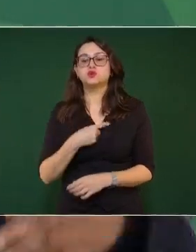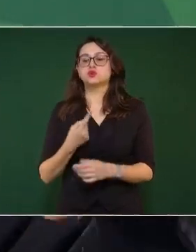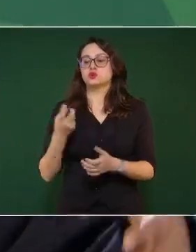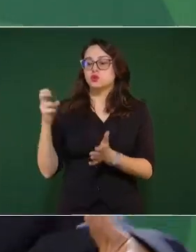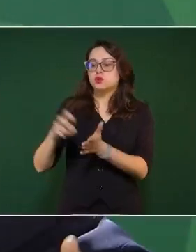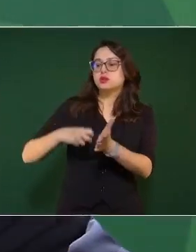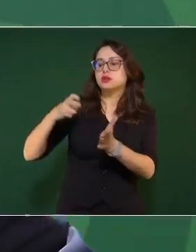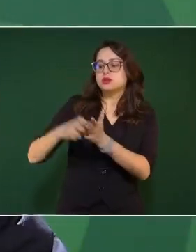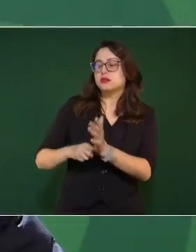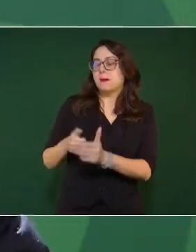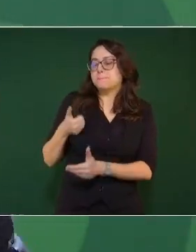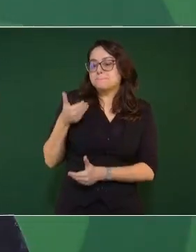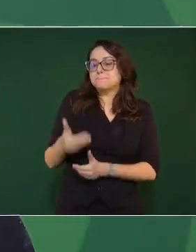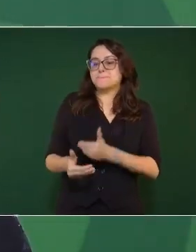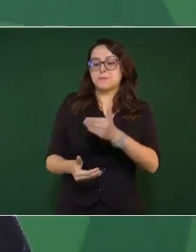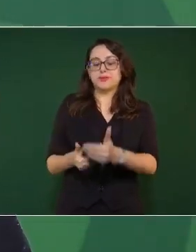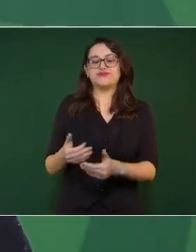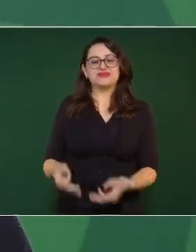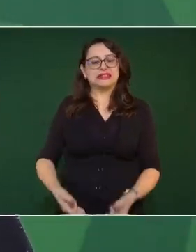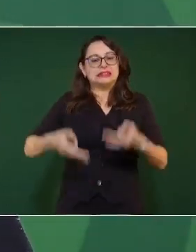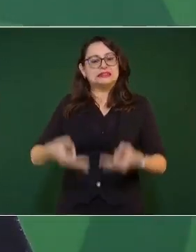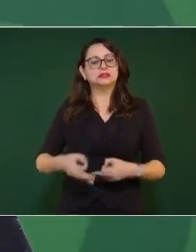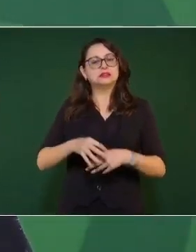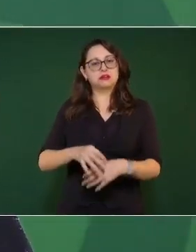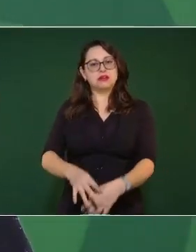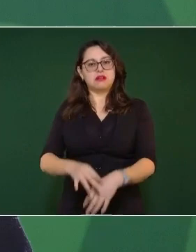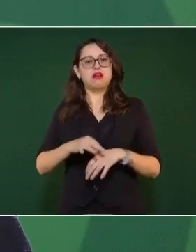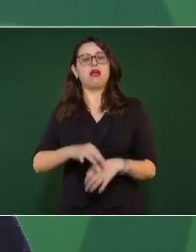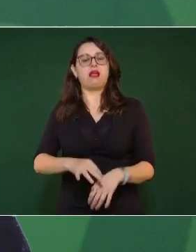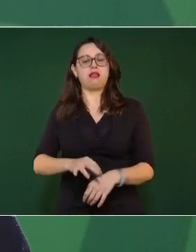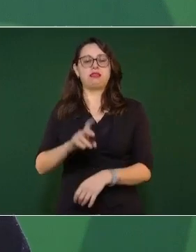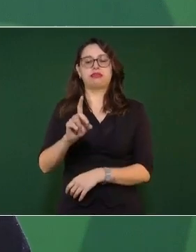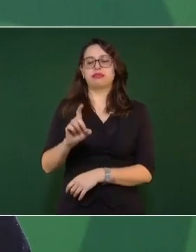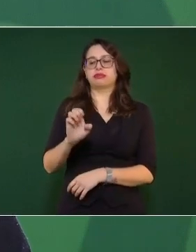avanzando para que haya una auténtica, una verdadera